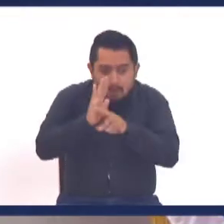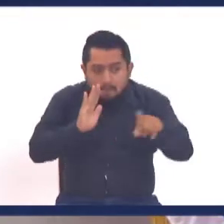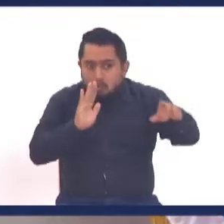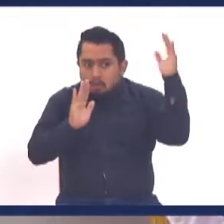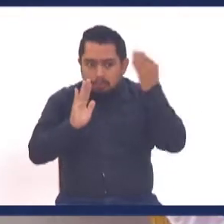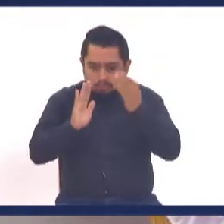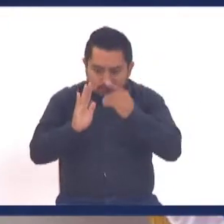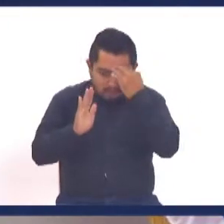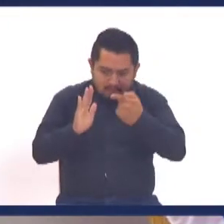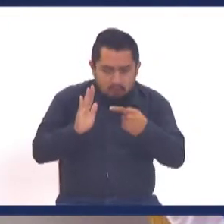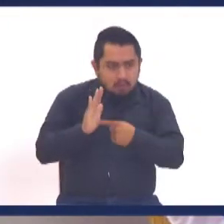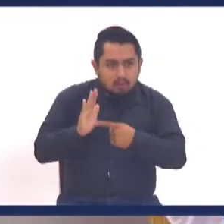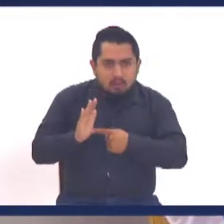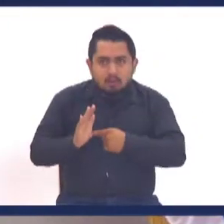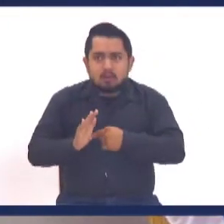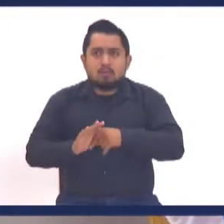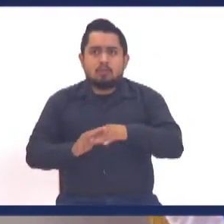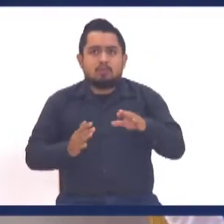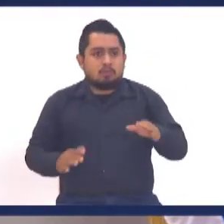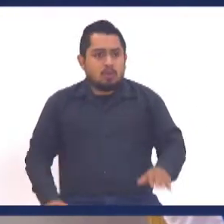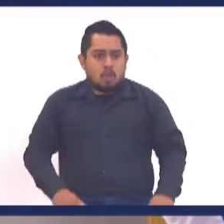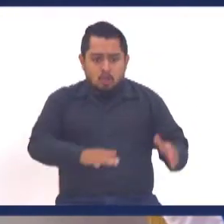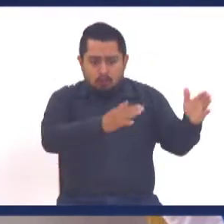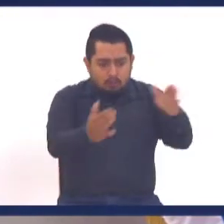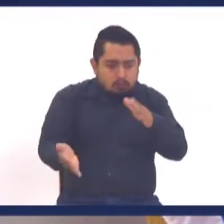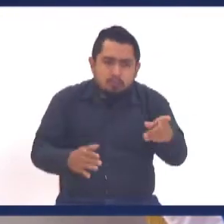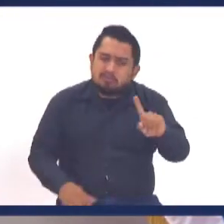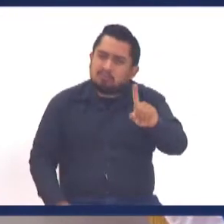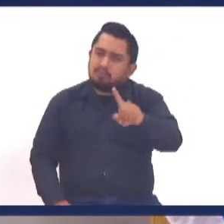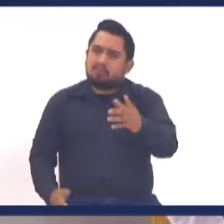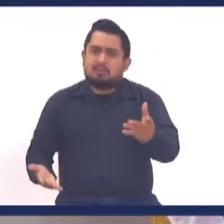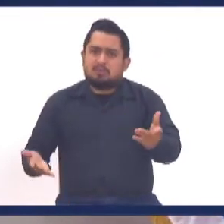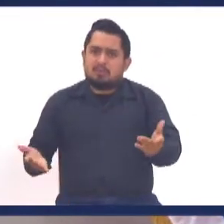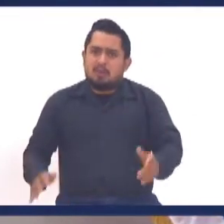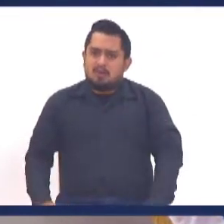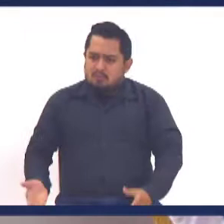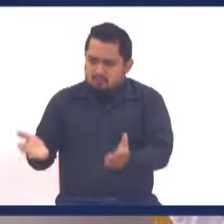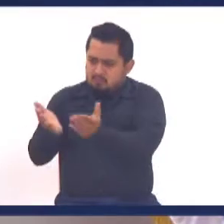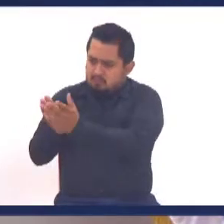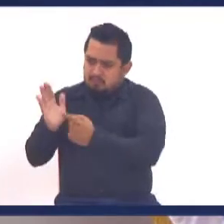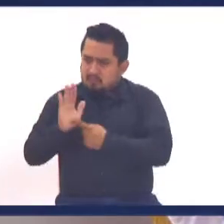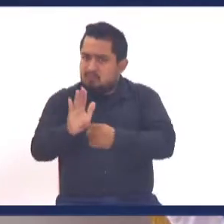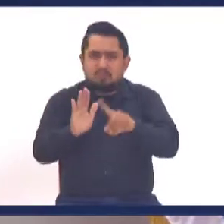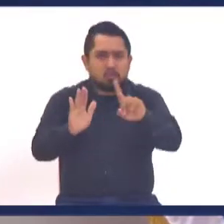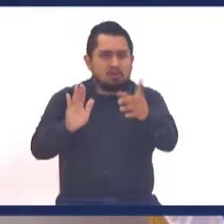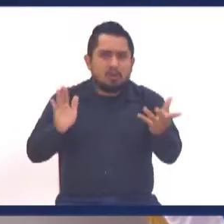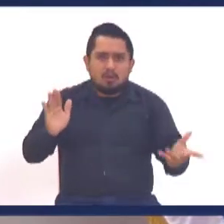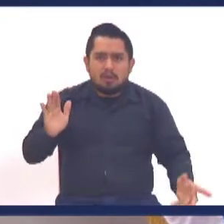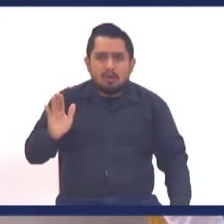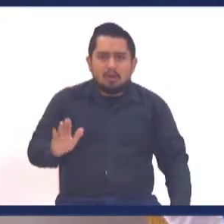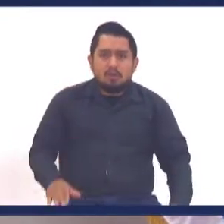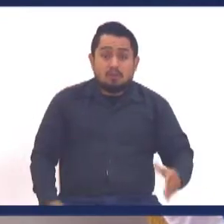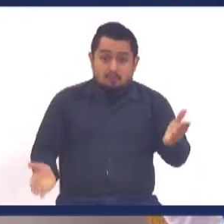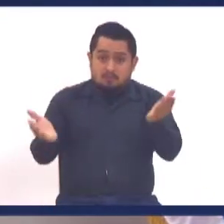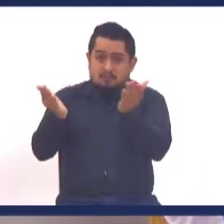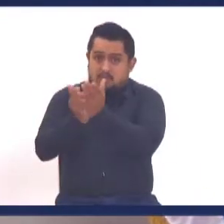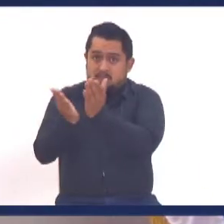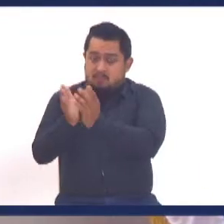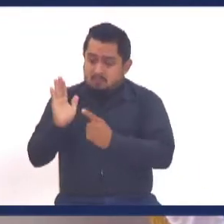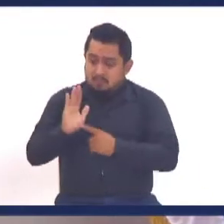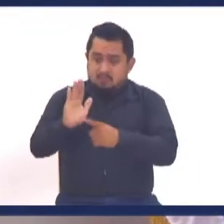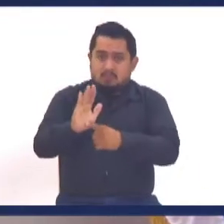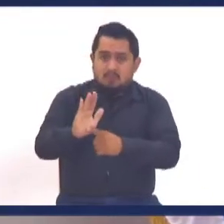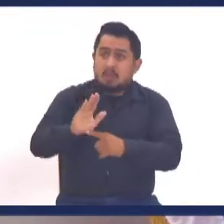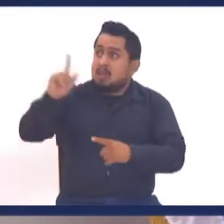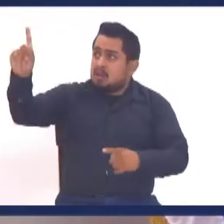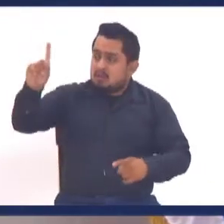cumplir estos requisitos tenéis que pasar por las aguas bautismales terminé manos eso no es lo que la biblia sea la biblia dice que al que él